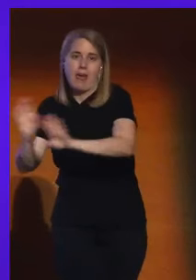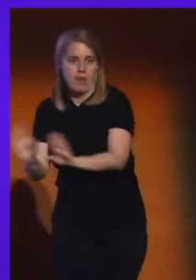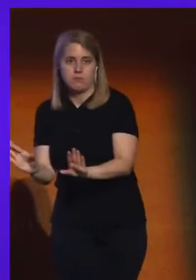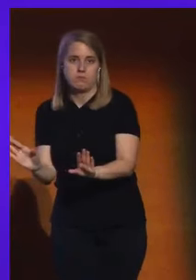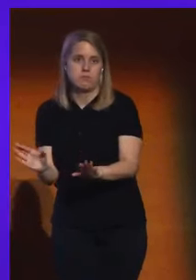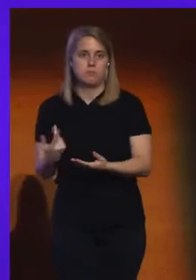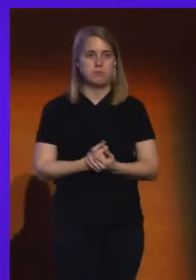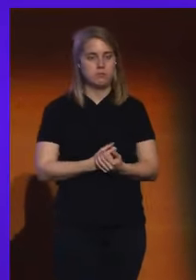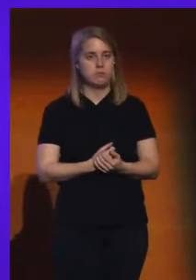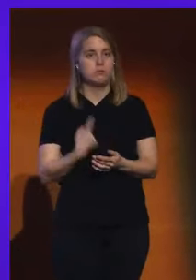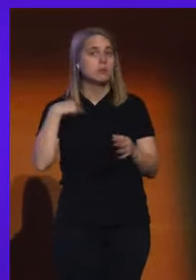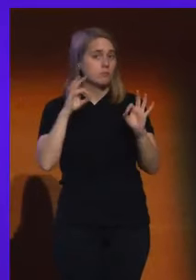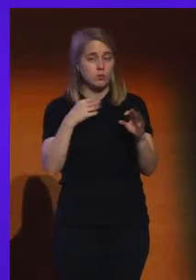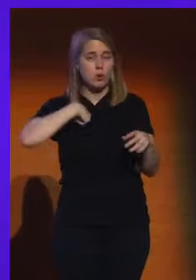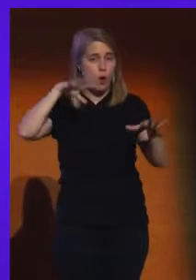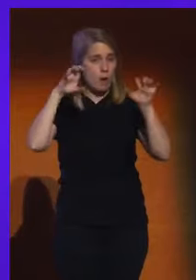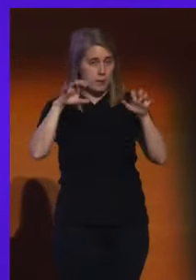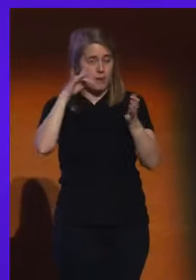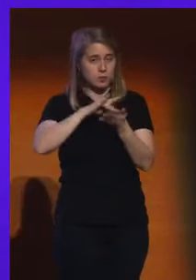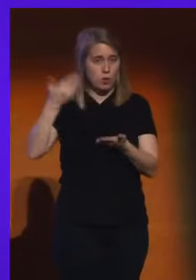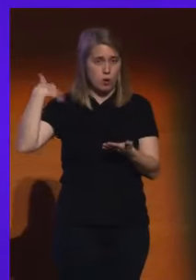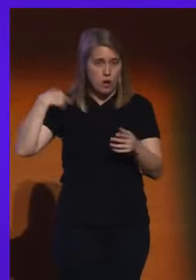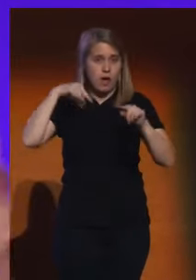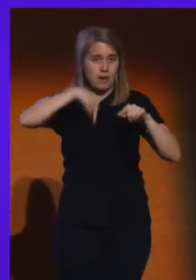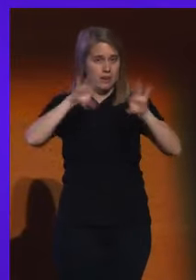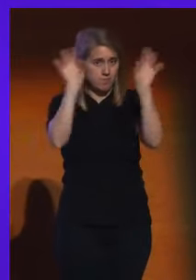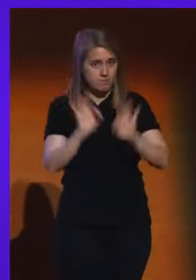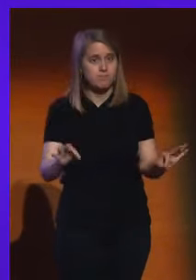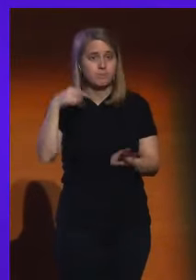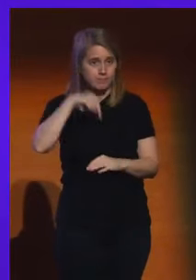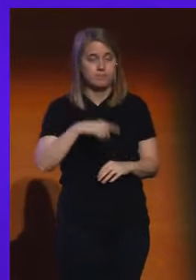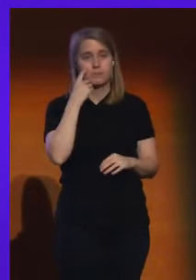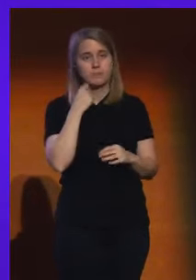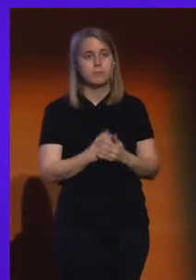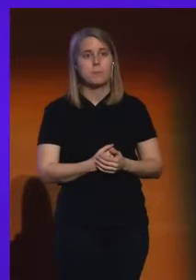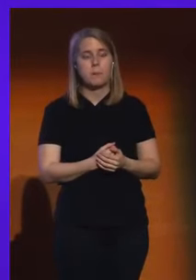Y de eso se trata. Yo lo aprendí en esta Euskal Herria,